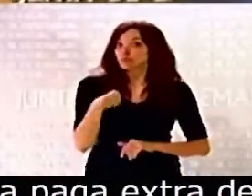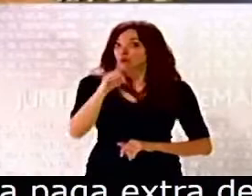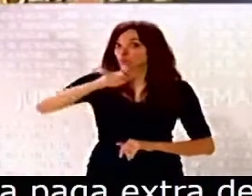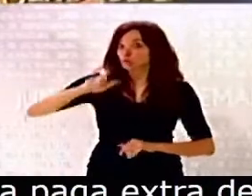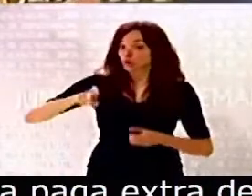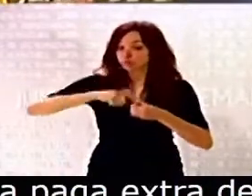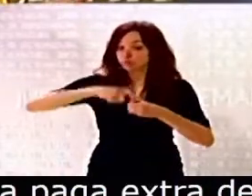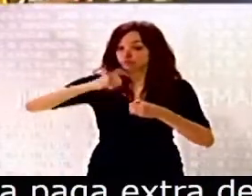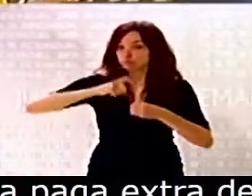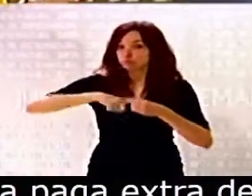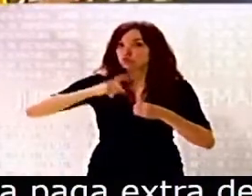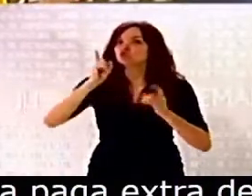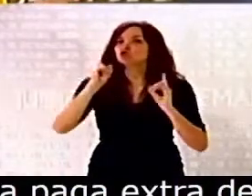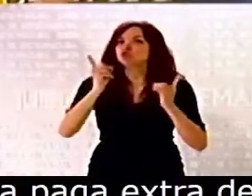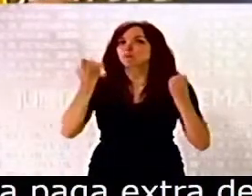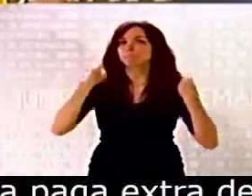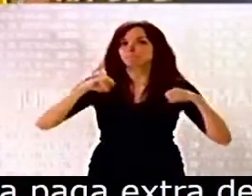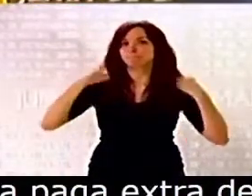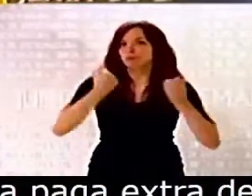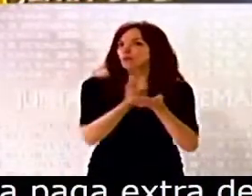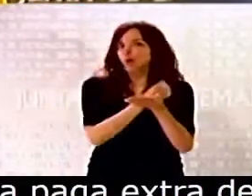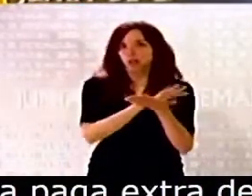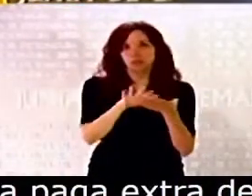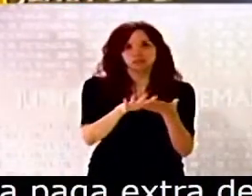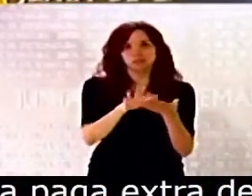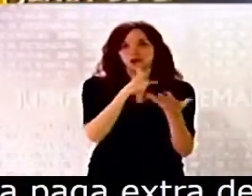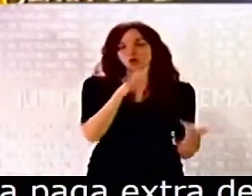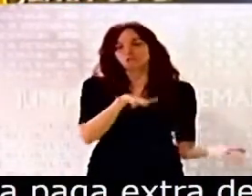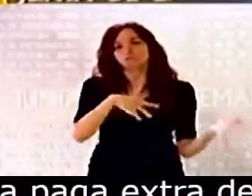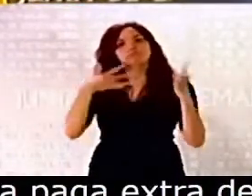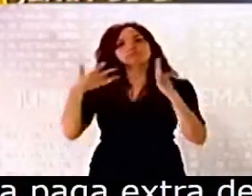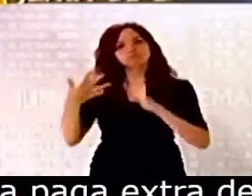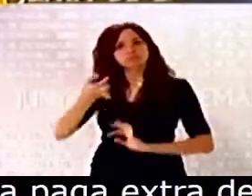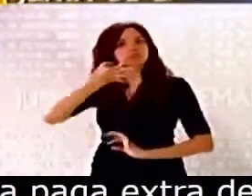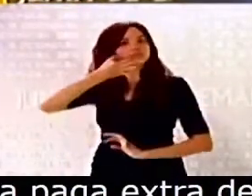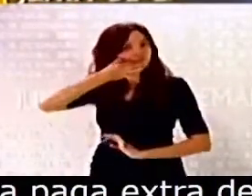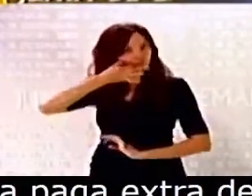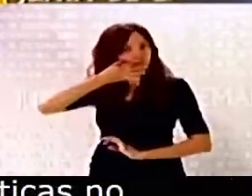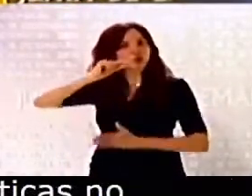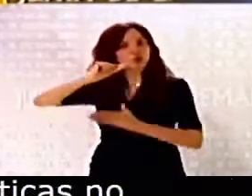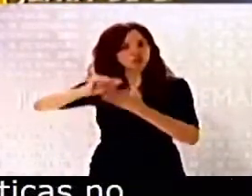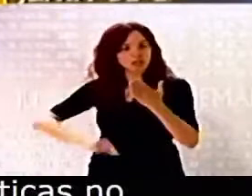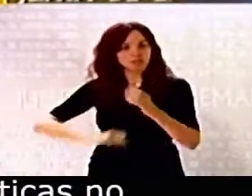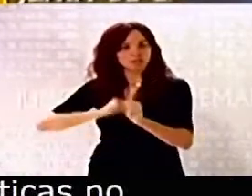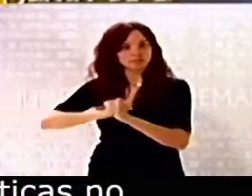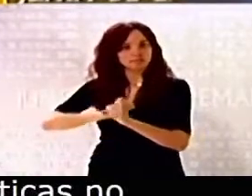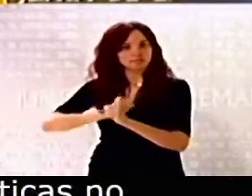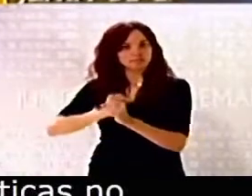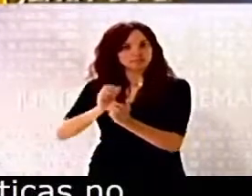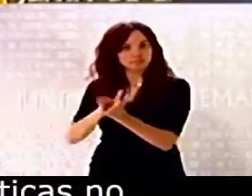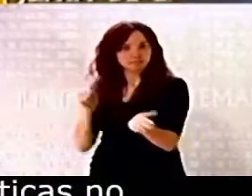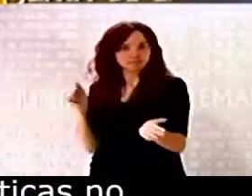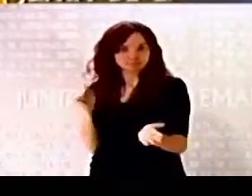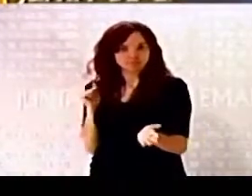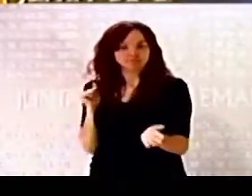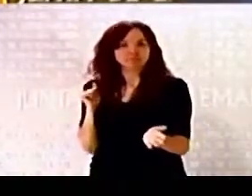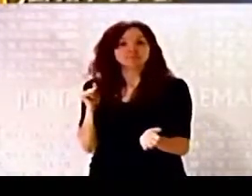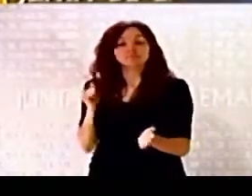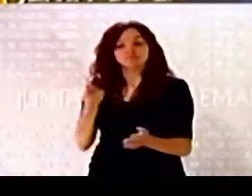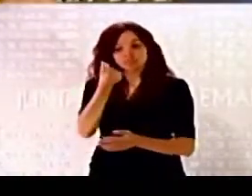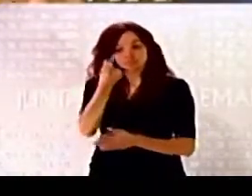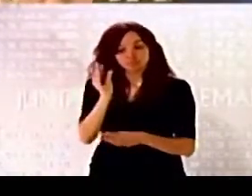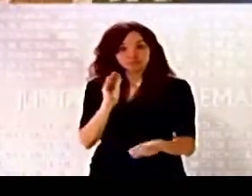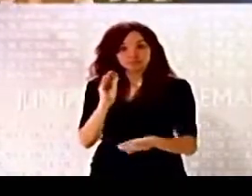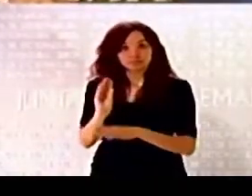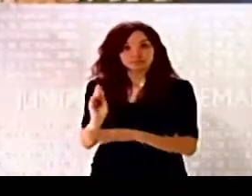eran prácticas no remuneradas. Ahora pasan a ser contrataciones. Y la subvención a las